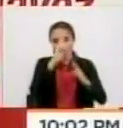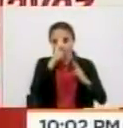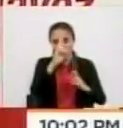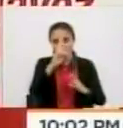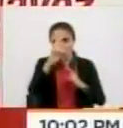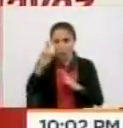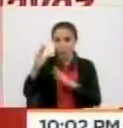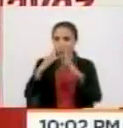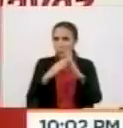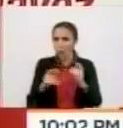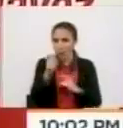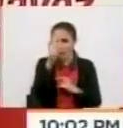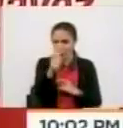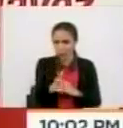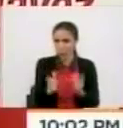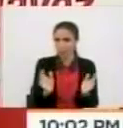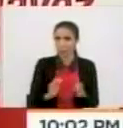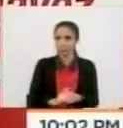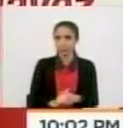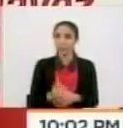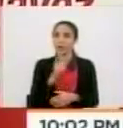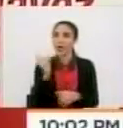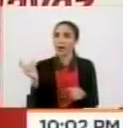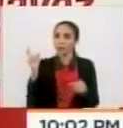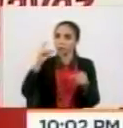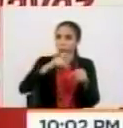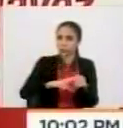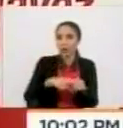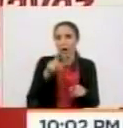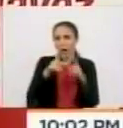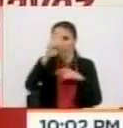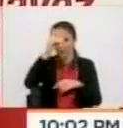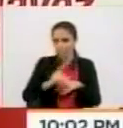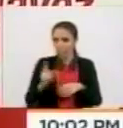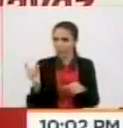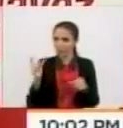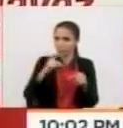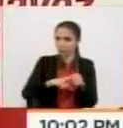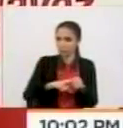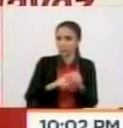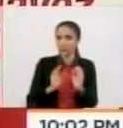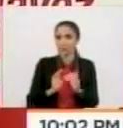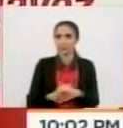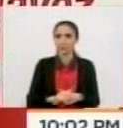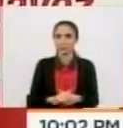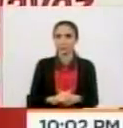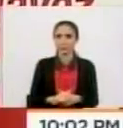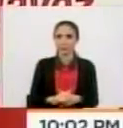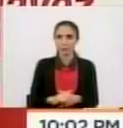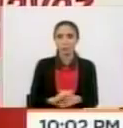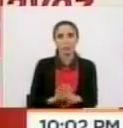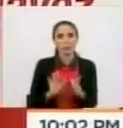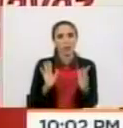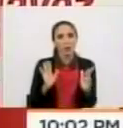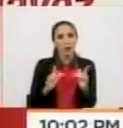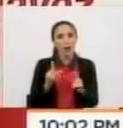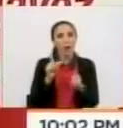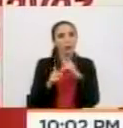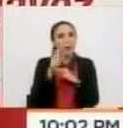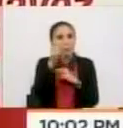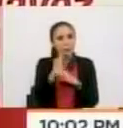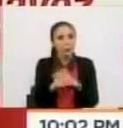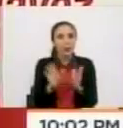su dignidad, incluyendo las personas que puedan tener alguna discapacidad, ¿no? Algunas personas que puedan tener